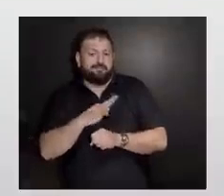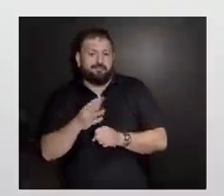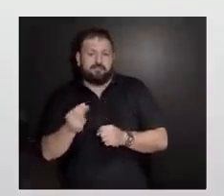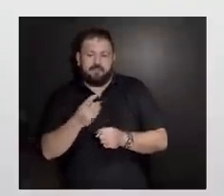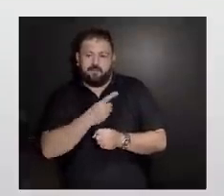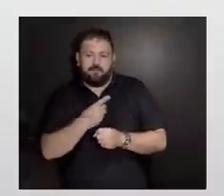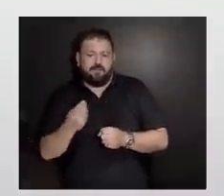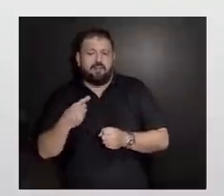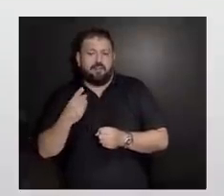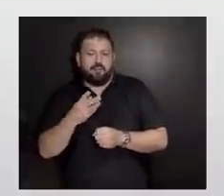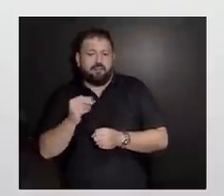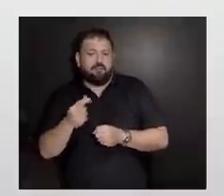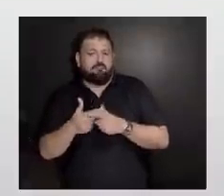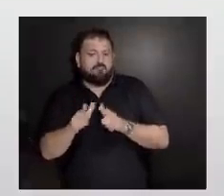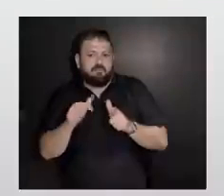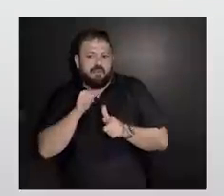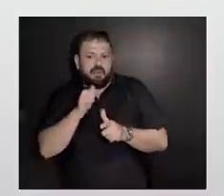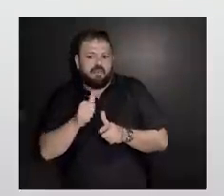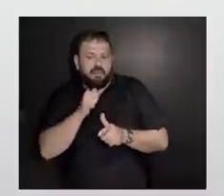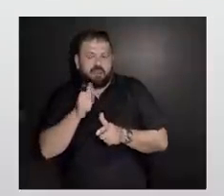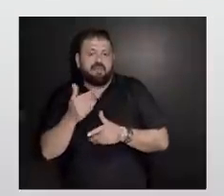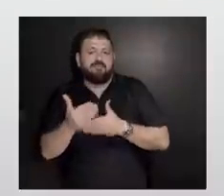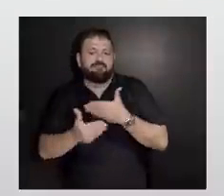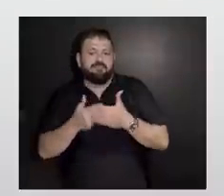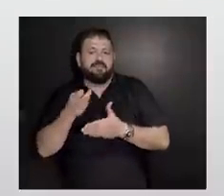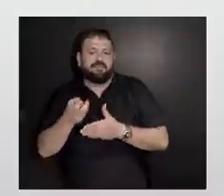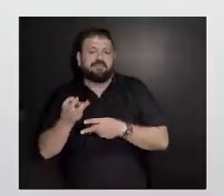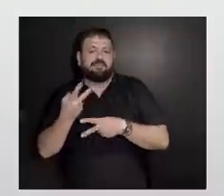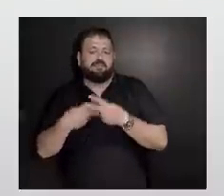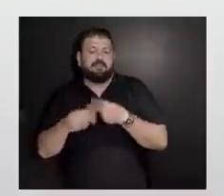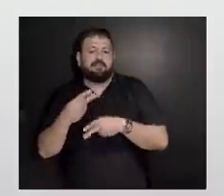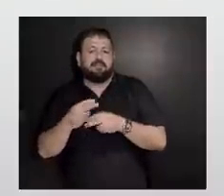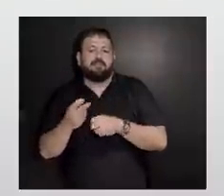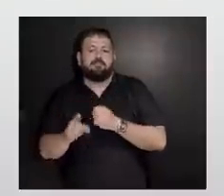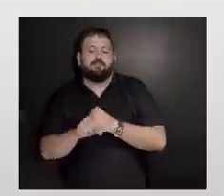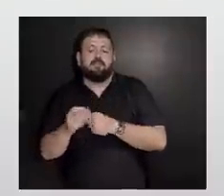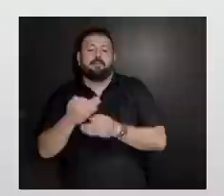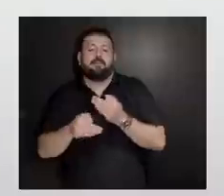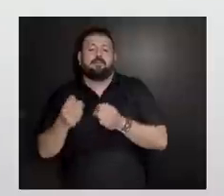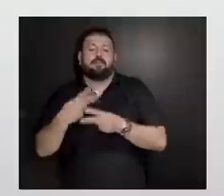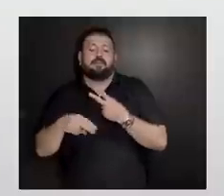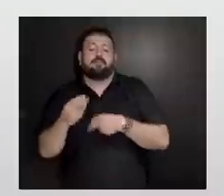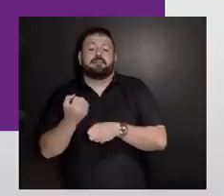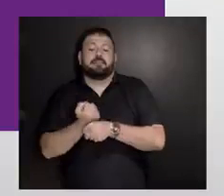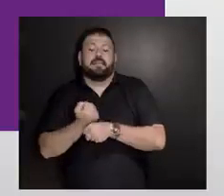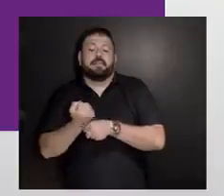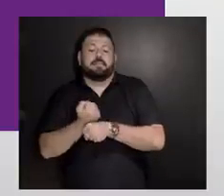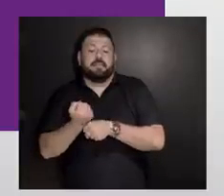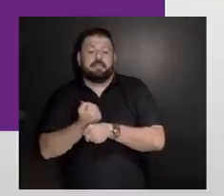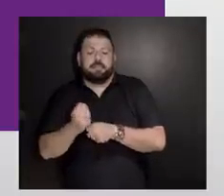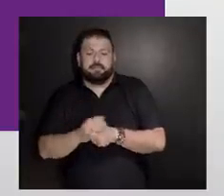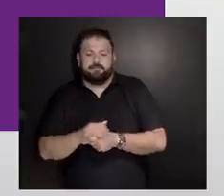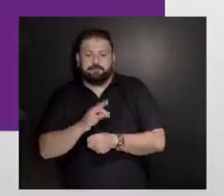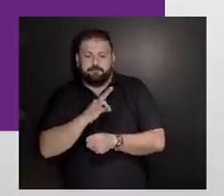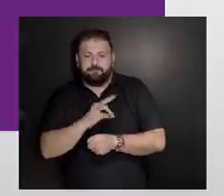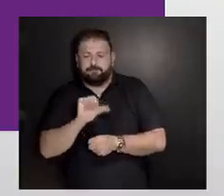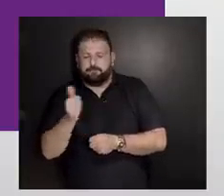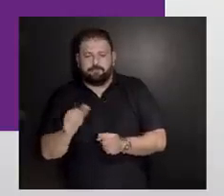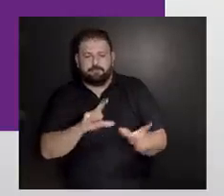liberar insulina, pues no se libera y la glucosa se empieza a acumular en sangre. Y bueno, no sé si podemos pasar a la